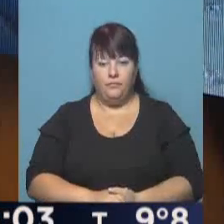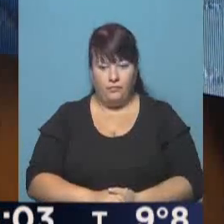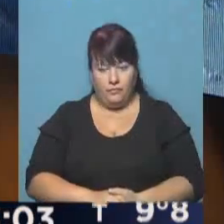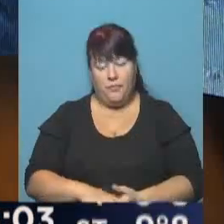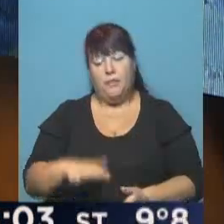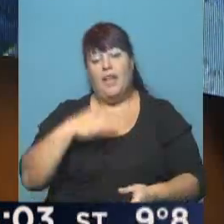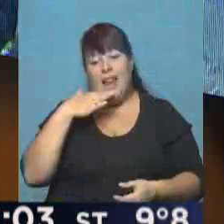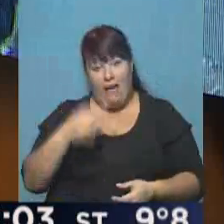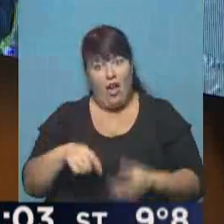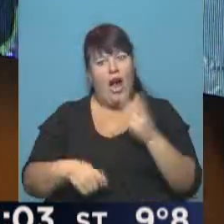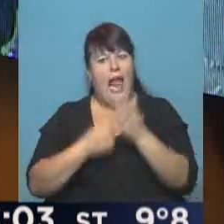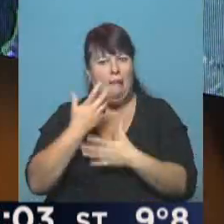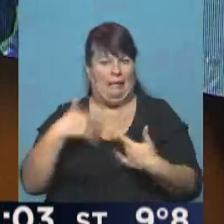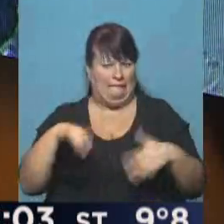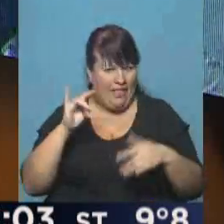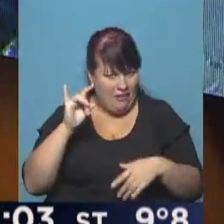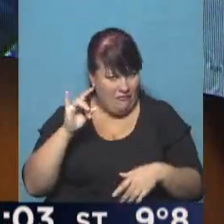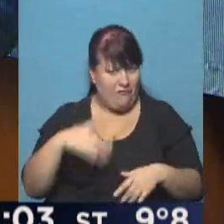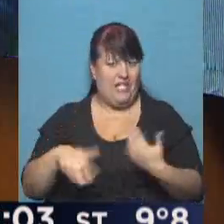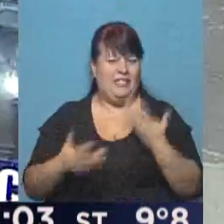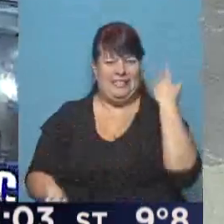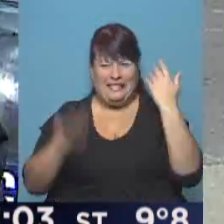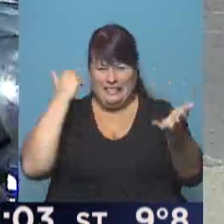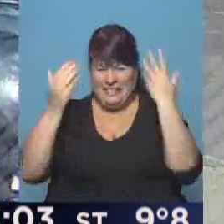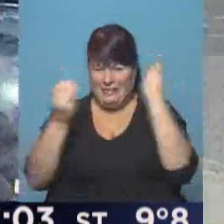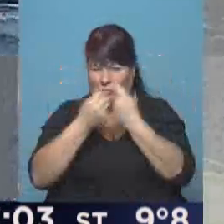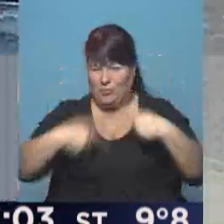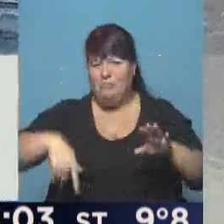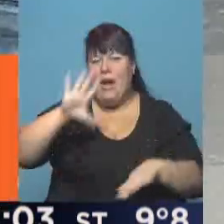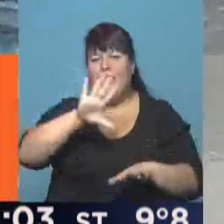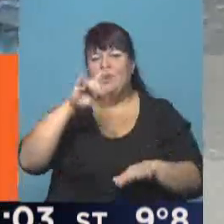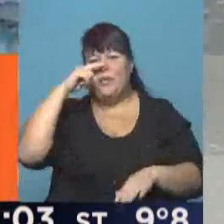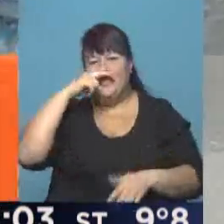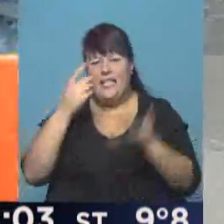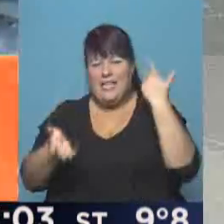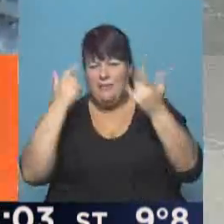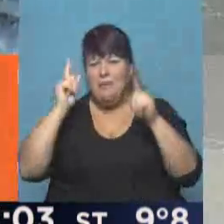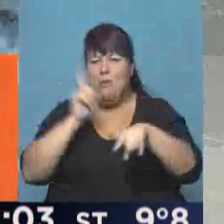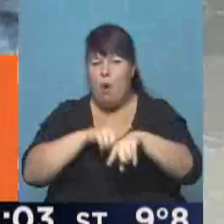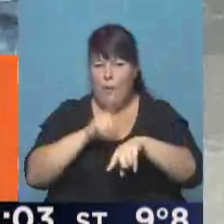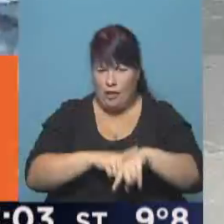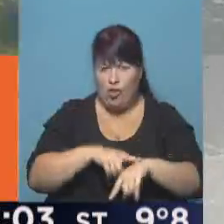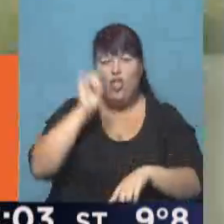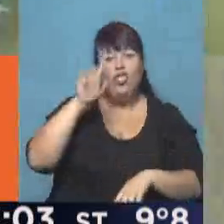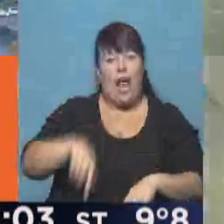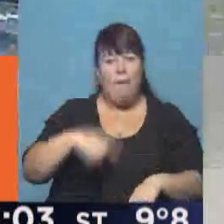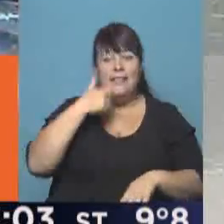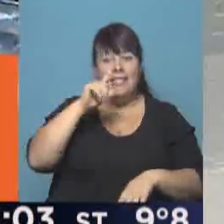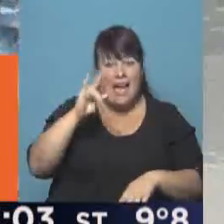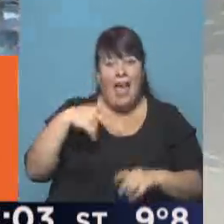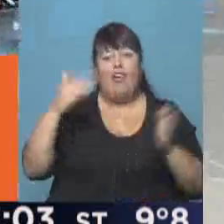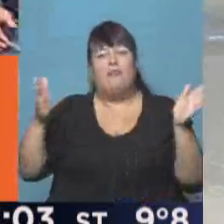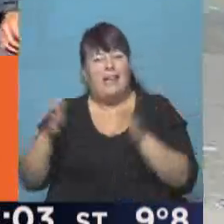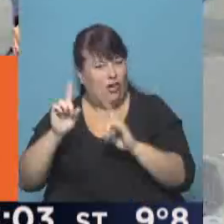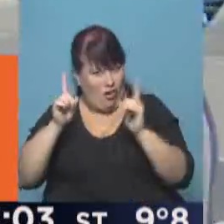Lo cierto es que fue una mañana muy complicada, allanamientos múltiples, más de 57 allanamientos múltiples, Alejandro, no solamente aquí en La Salada y La